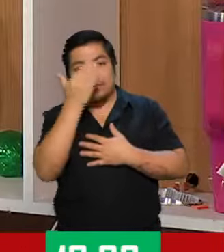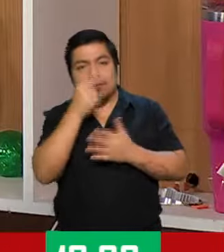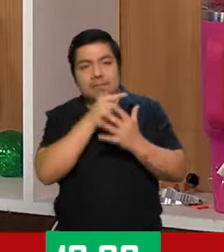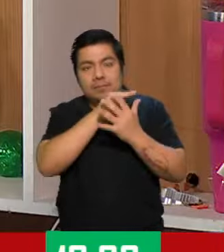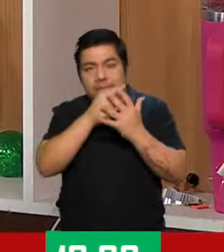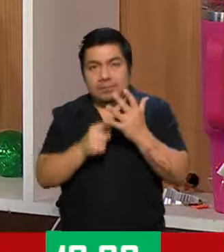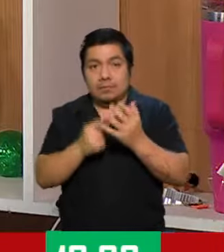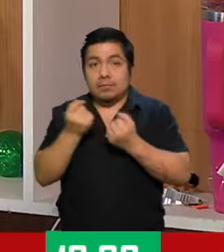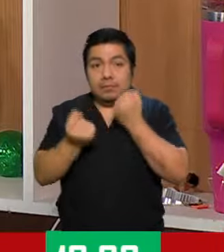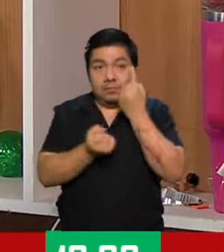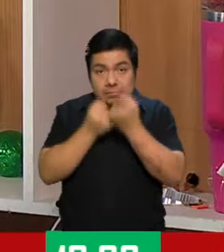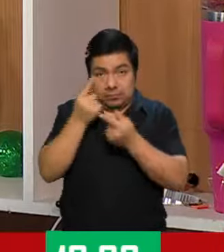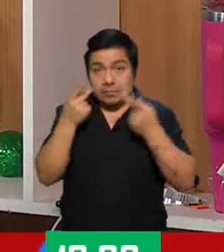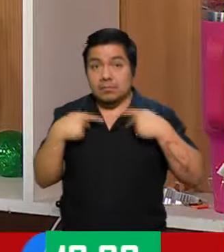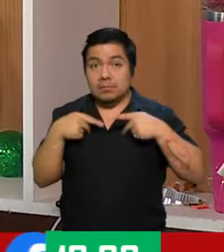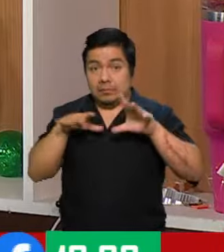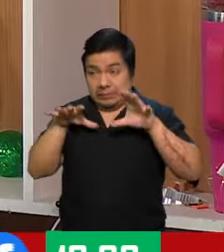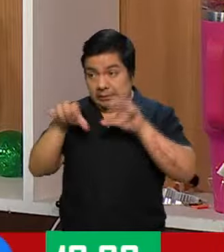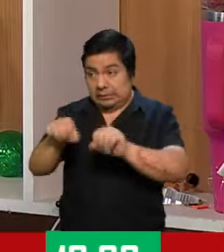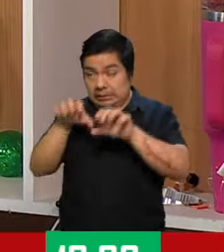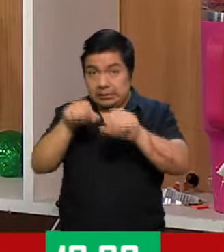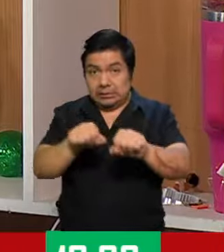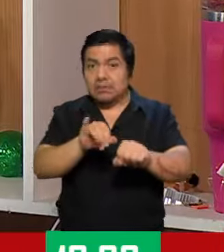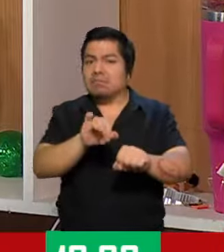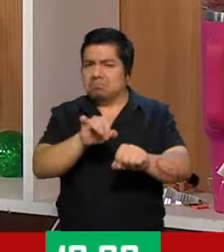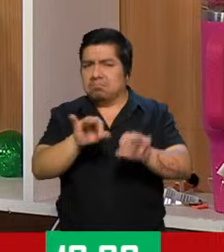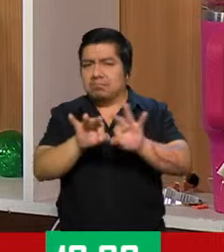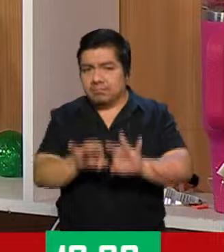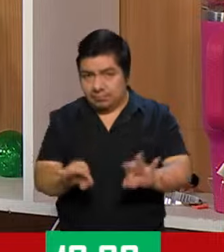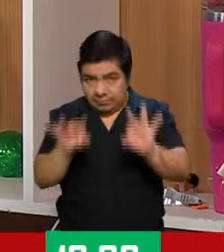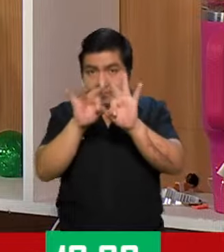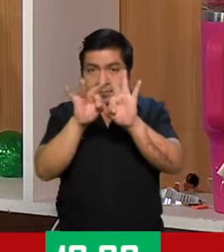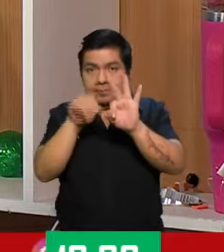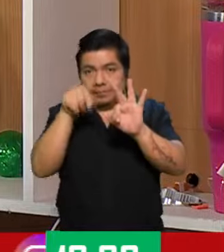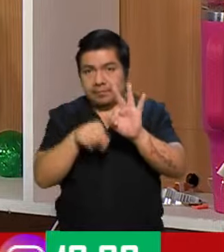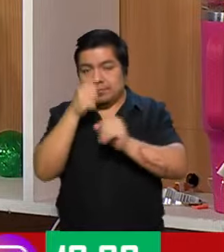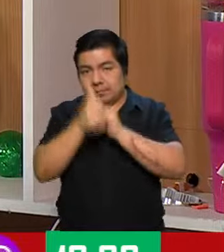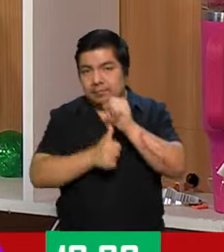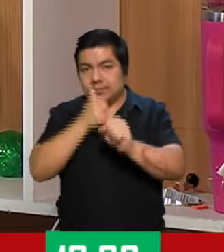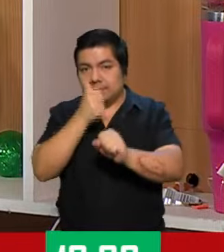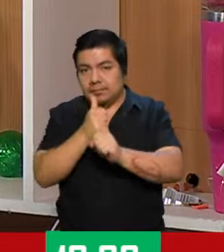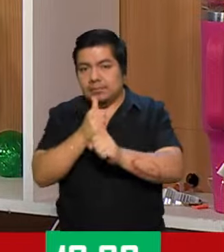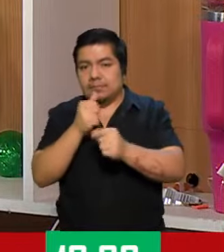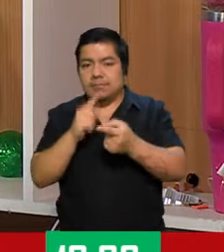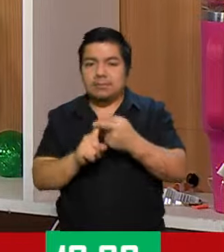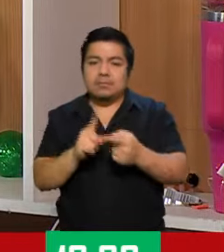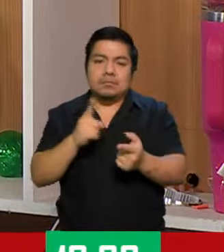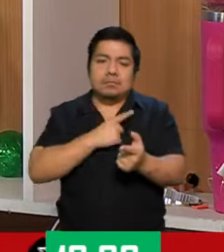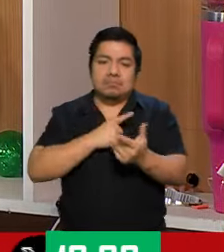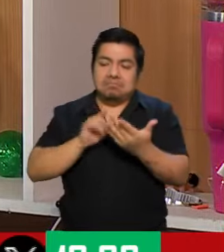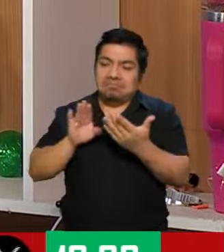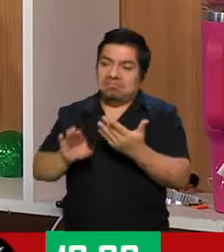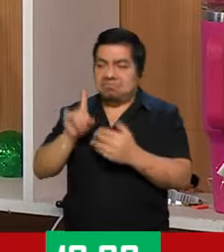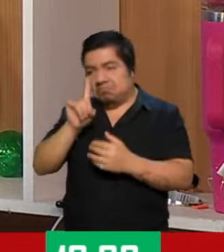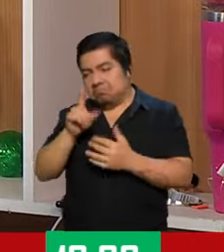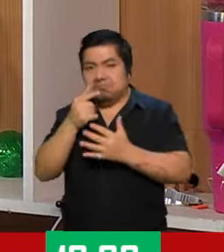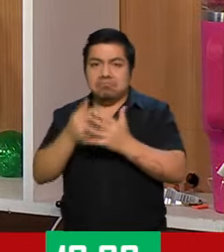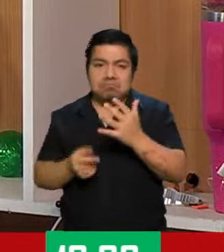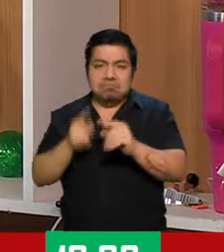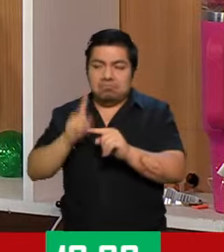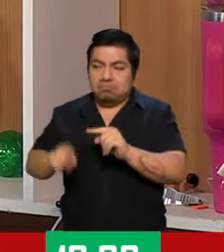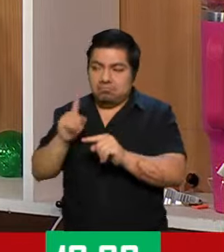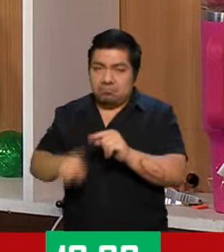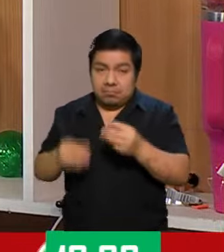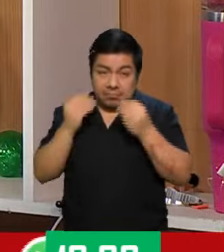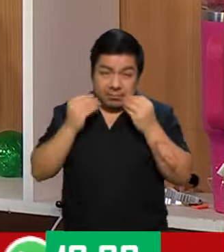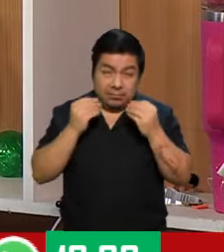tenido detenciones importantes en materia de extorsión. Sí. Vamos a cerrar el año con una baja en términos de extorsión, aunque falta desde luego mucho por